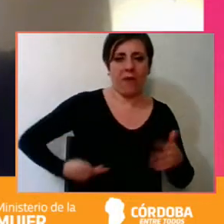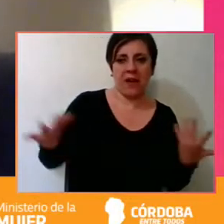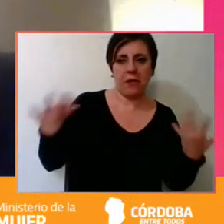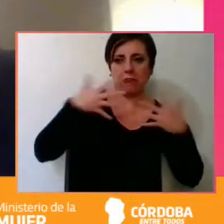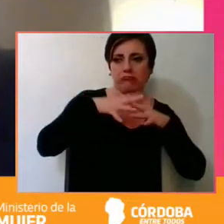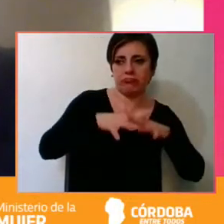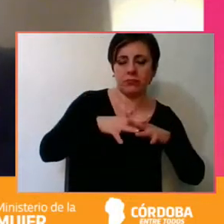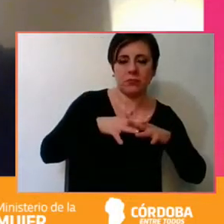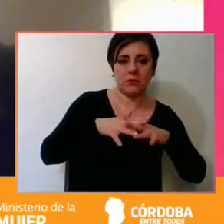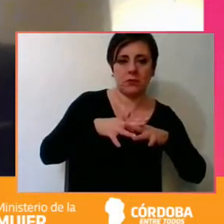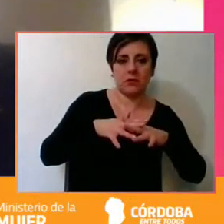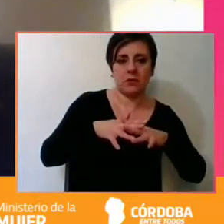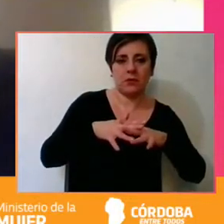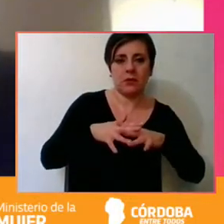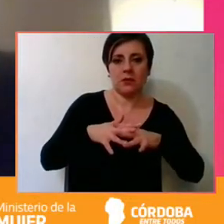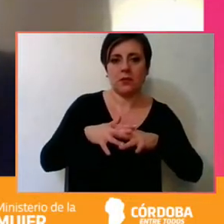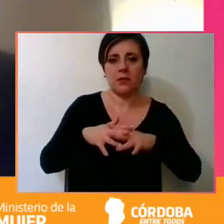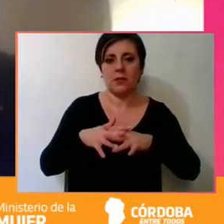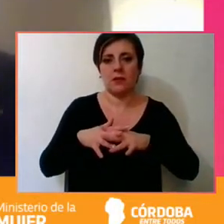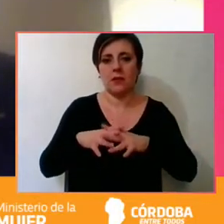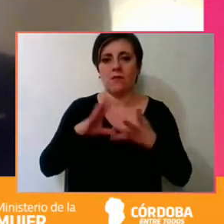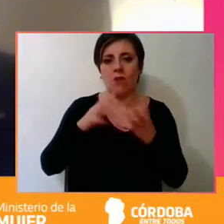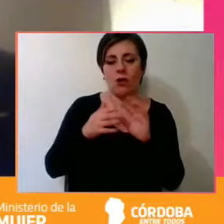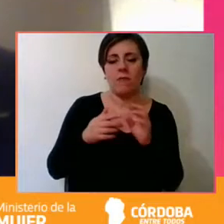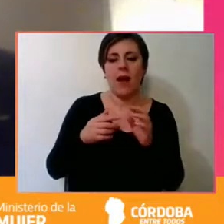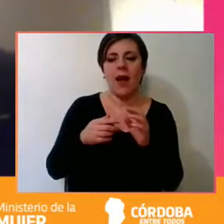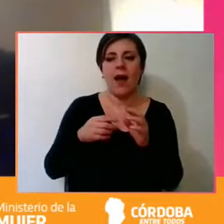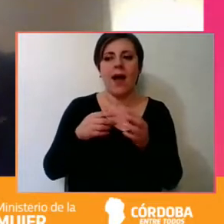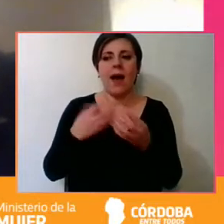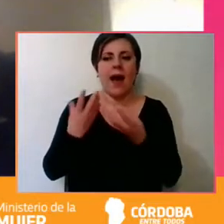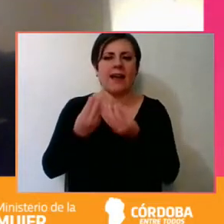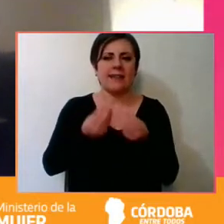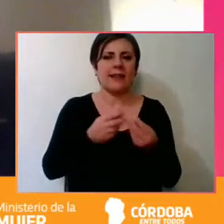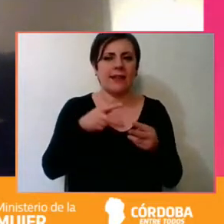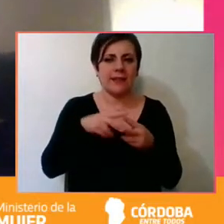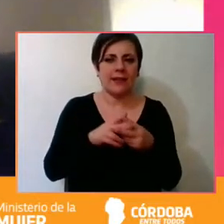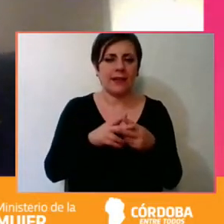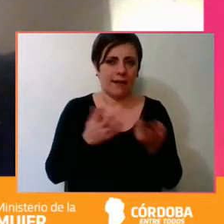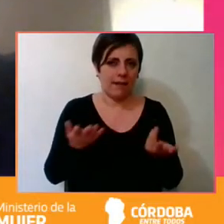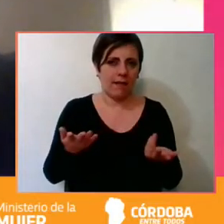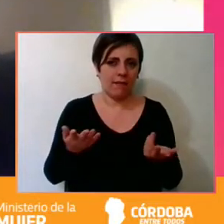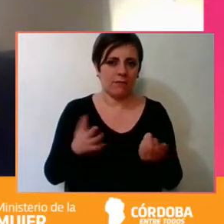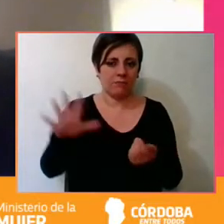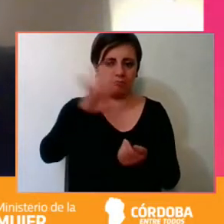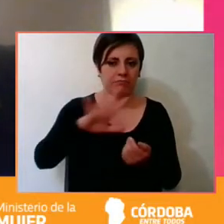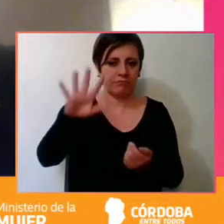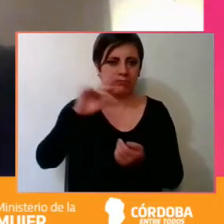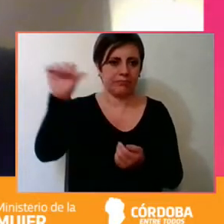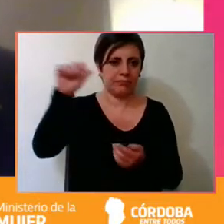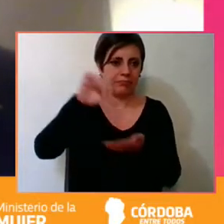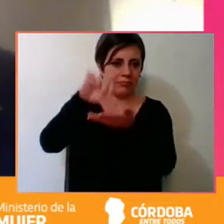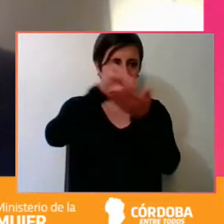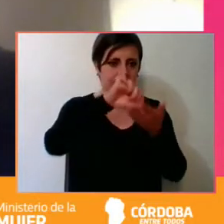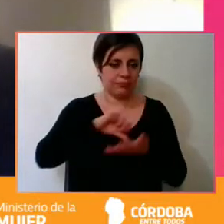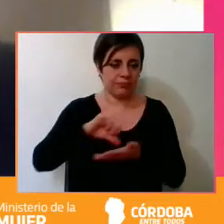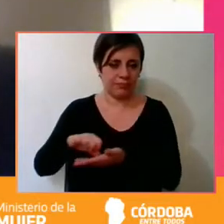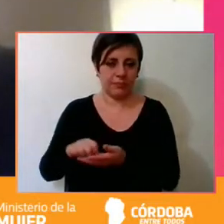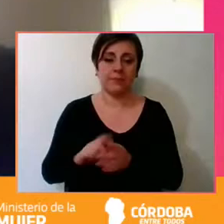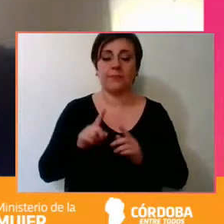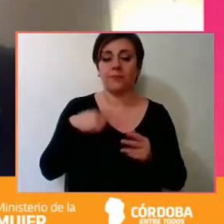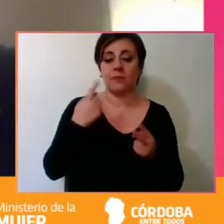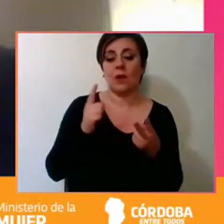nacionales, acciones de asistencia técnica para promover estas agendas locales de género. Otra línea de acción